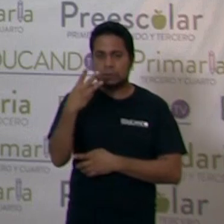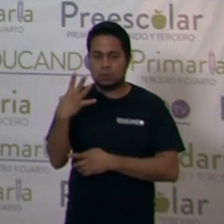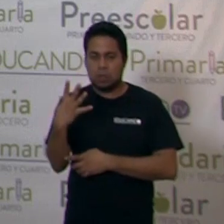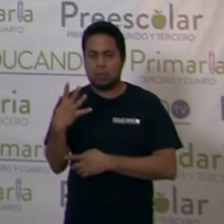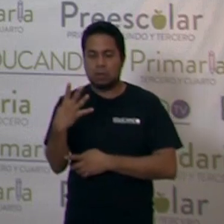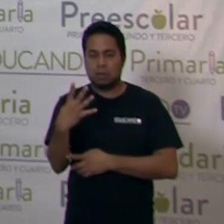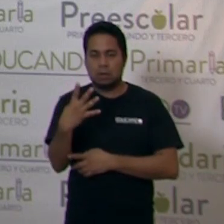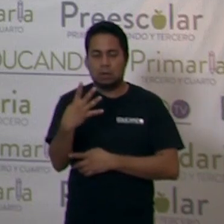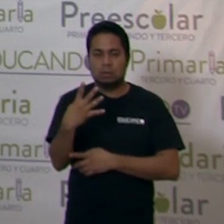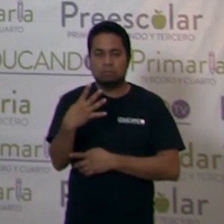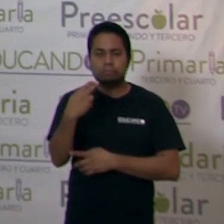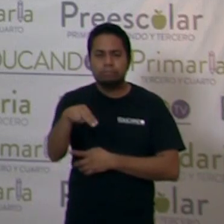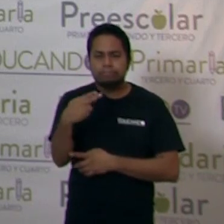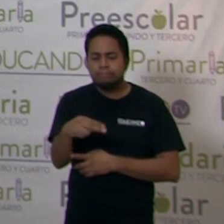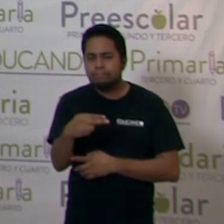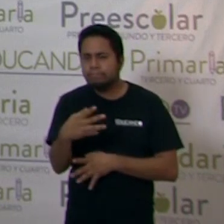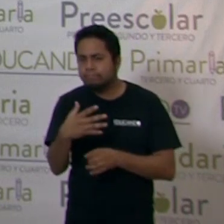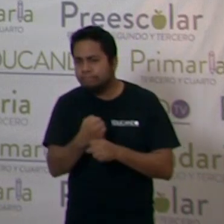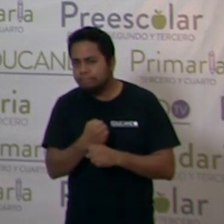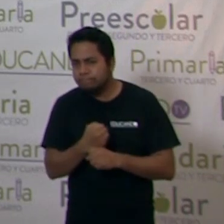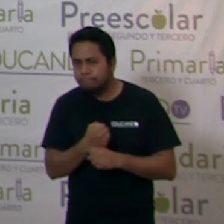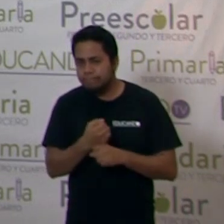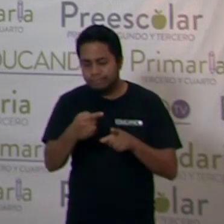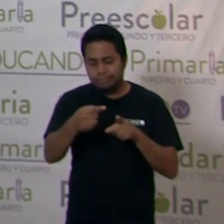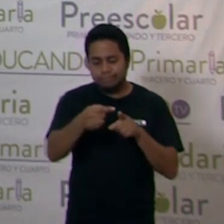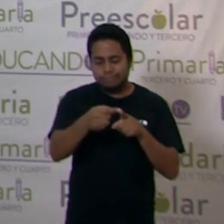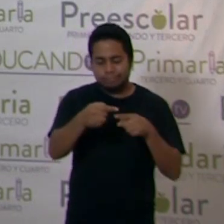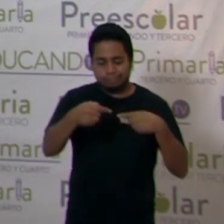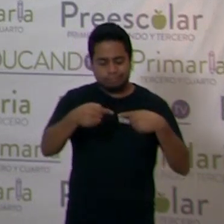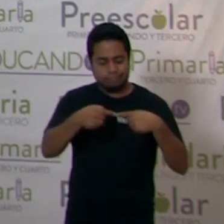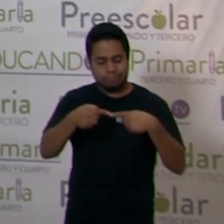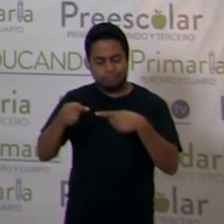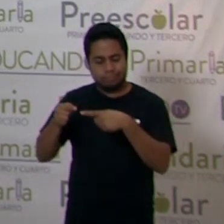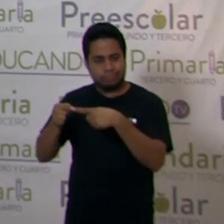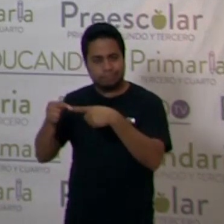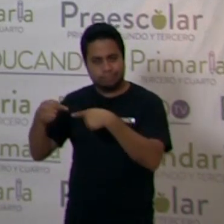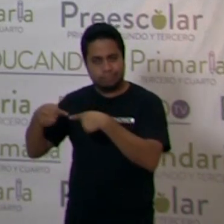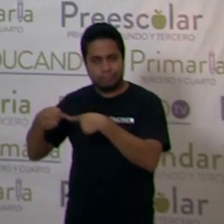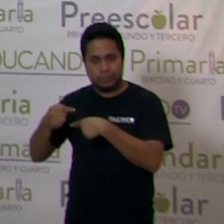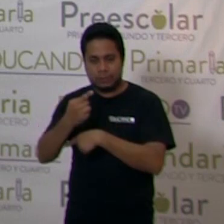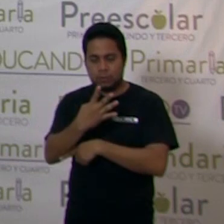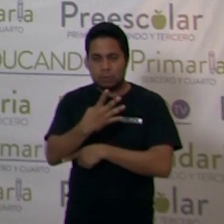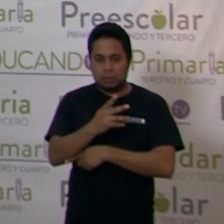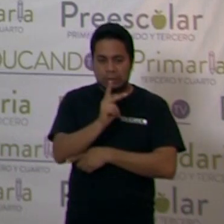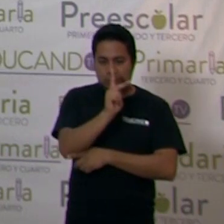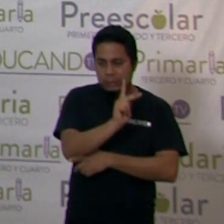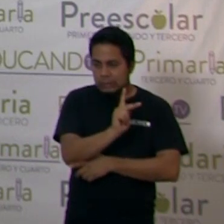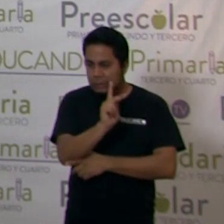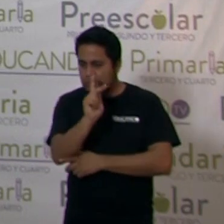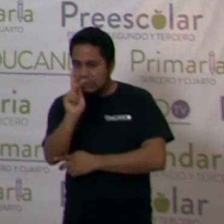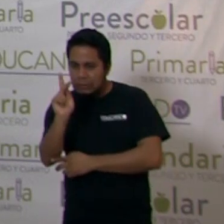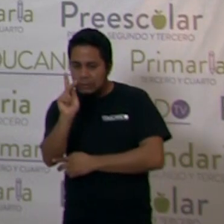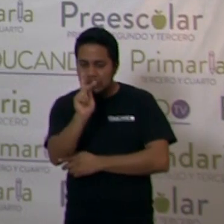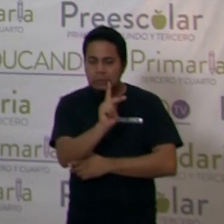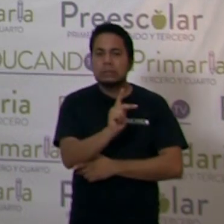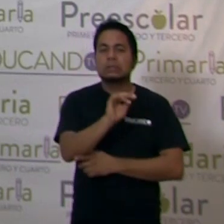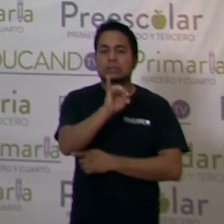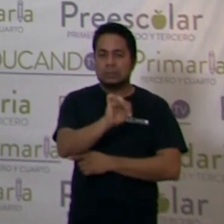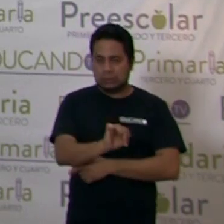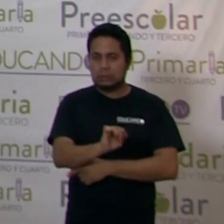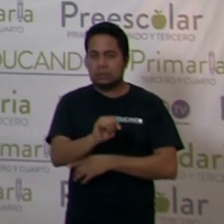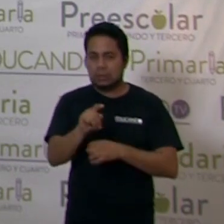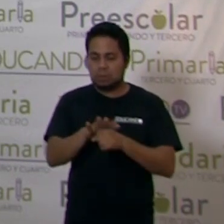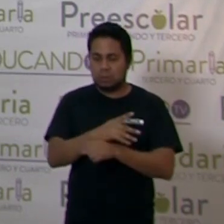cuatro cómo se llaman vértices y se parece mucho a estos en cuanto a